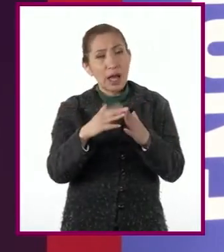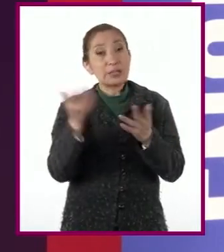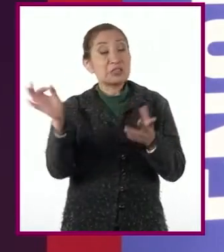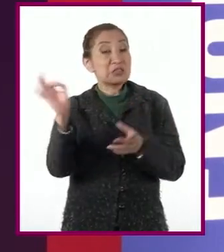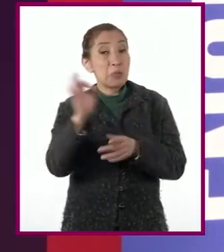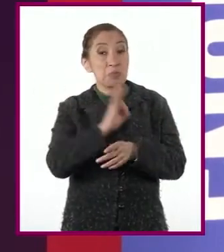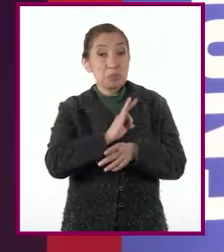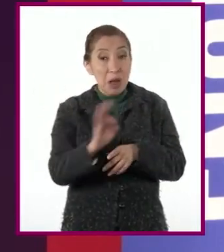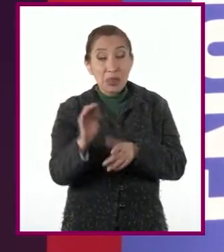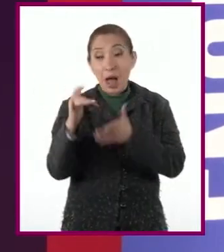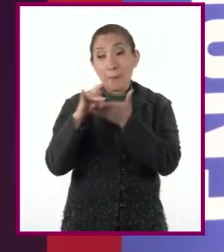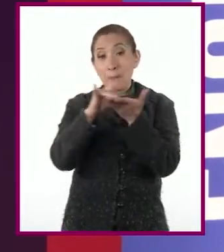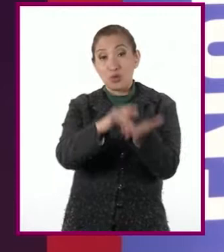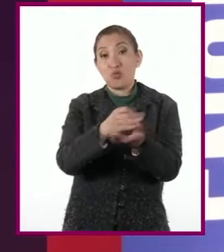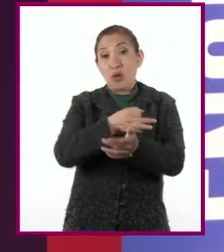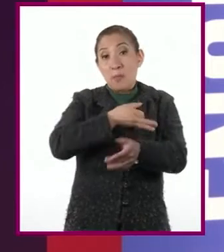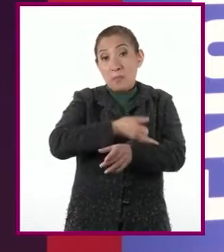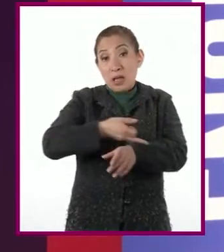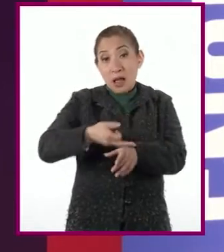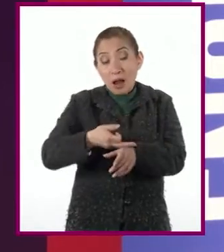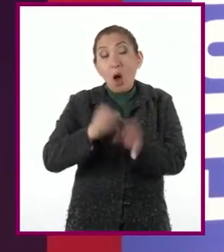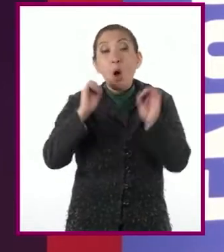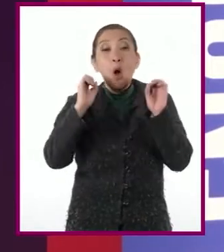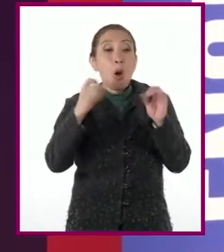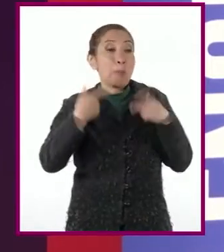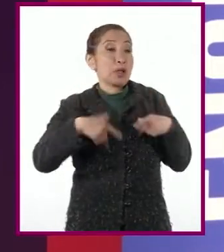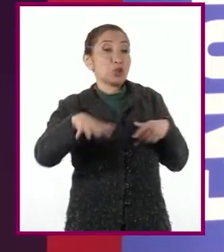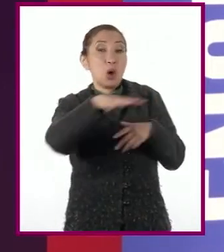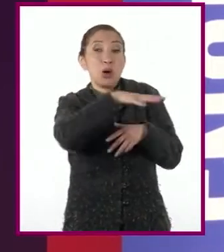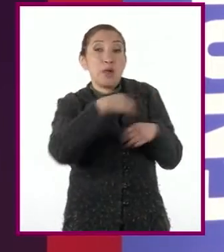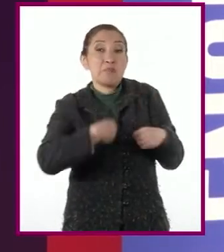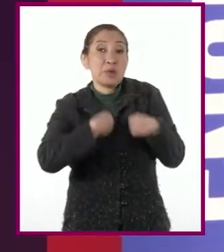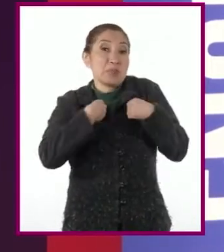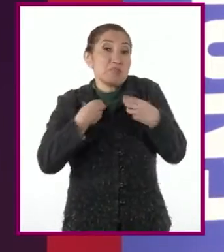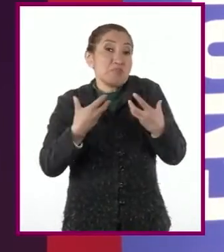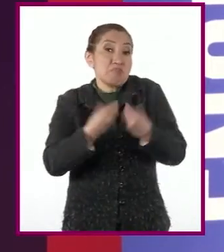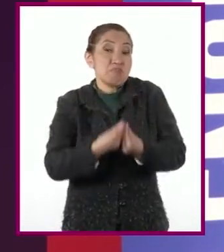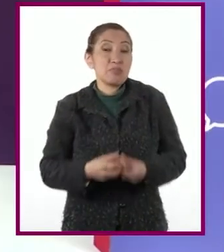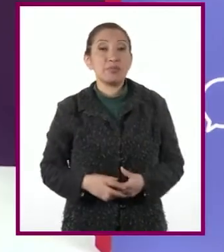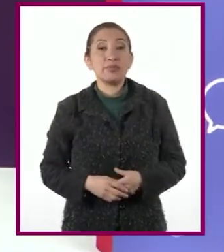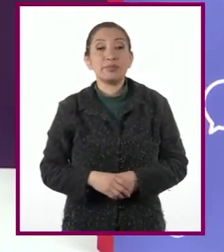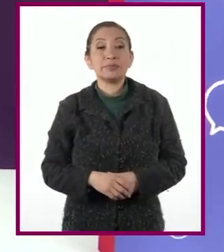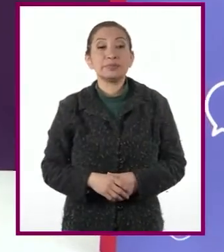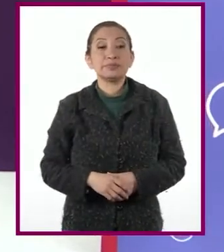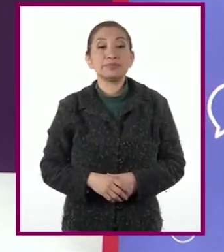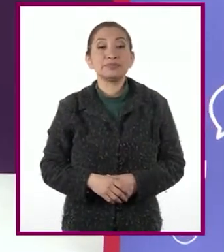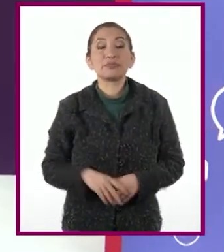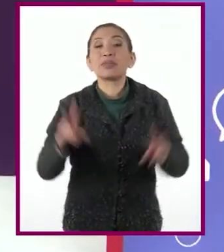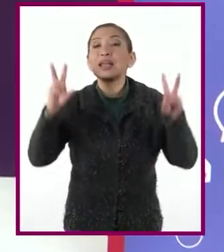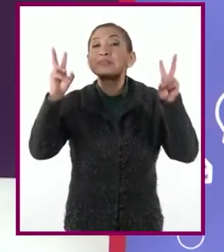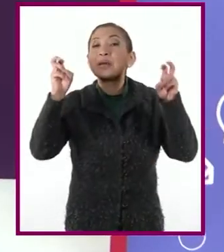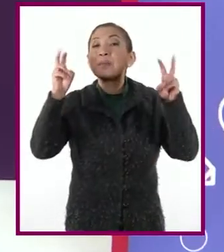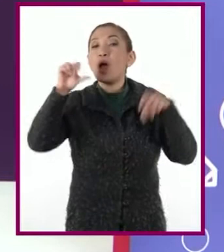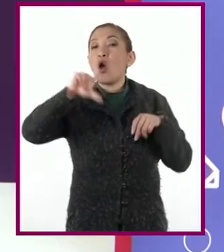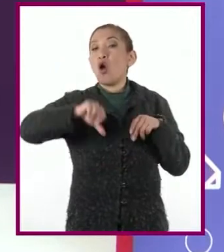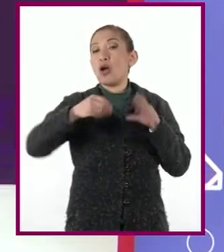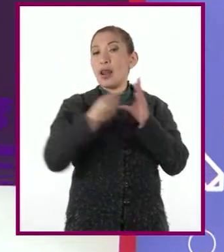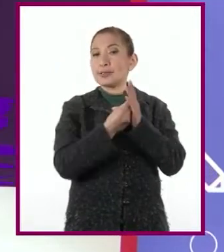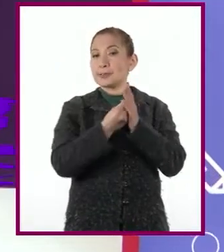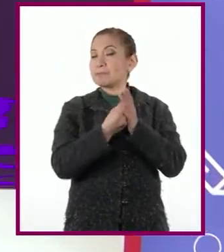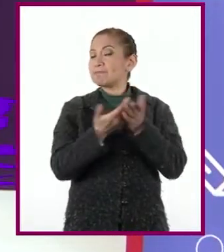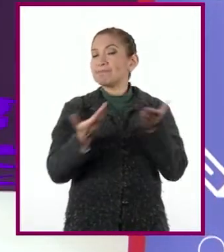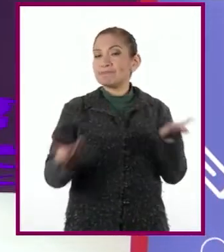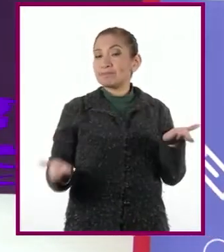si es posible, con el apoyo de su familia o de las personas que estén con ustedes. El título de la sesión